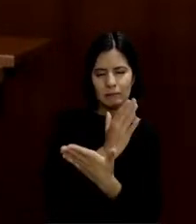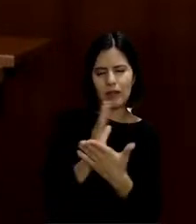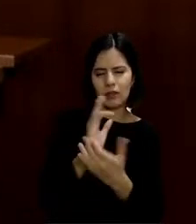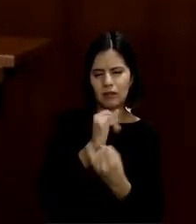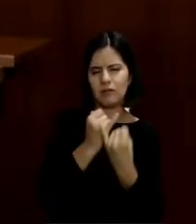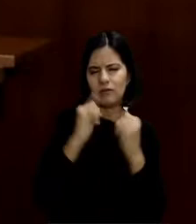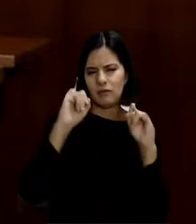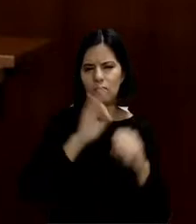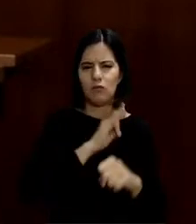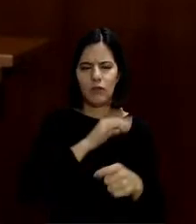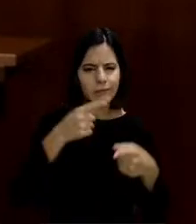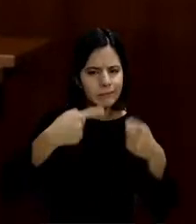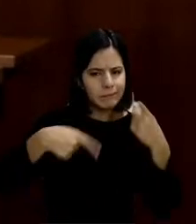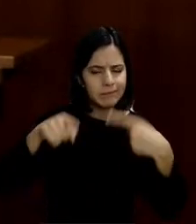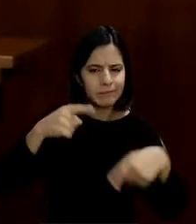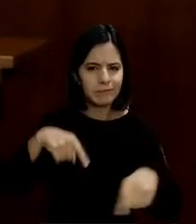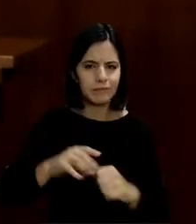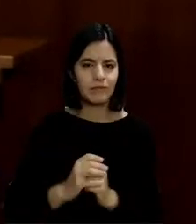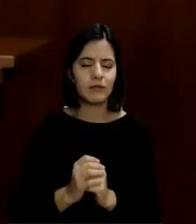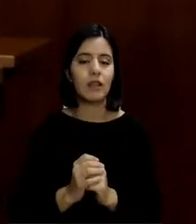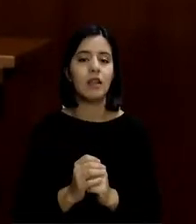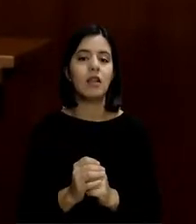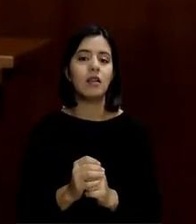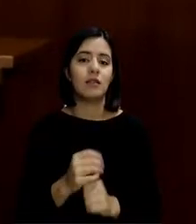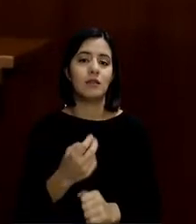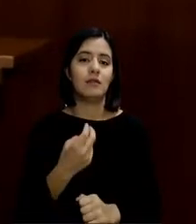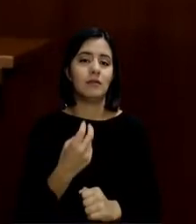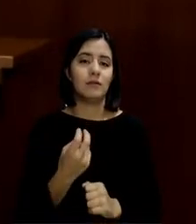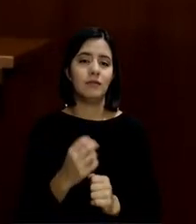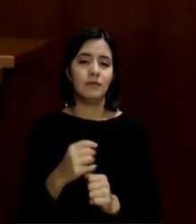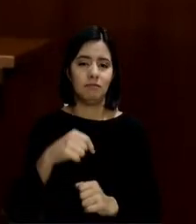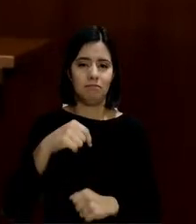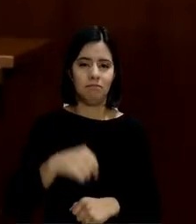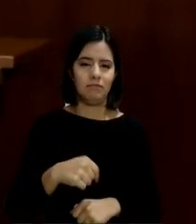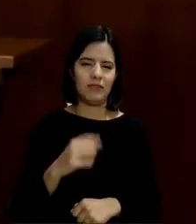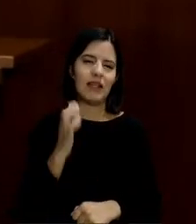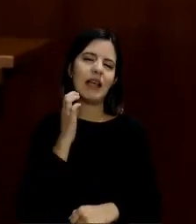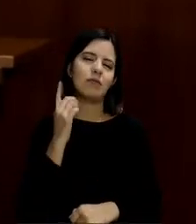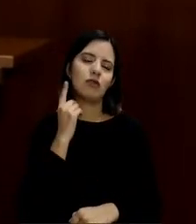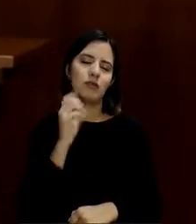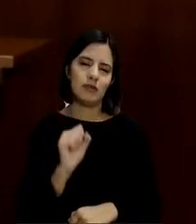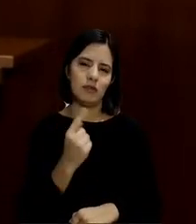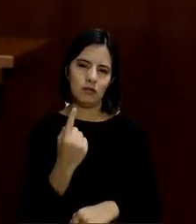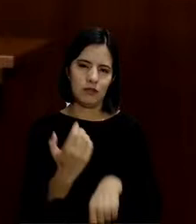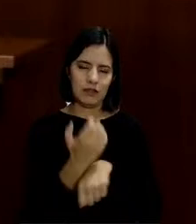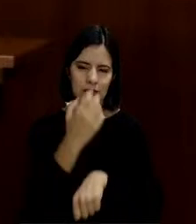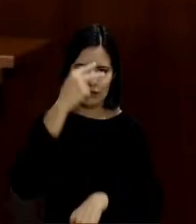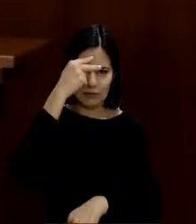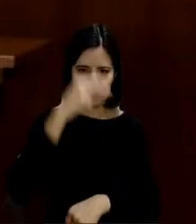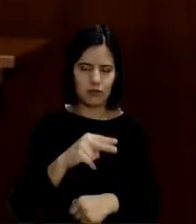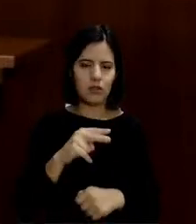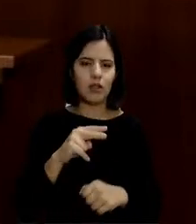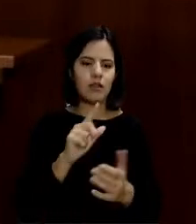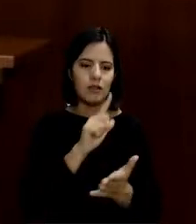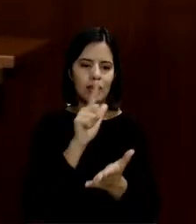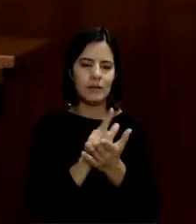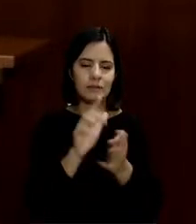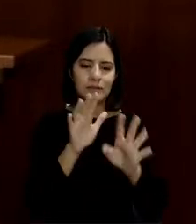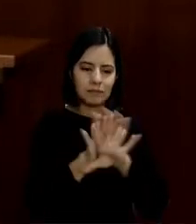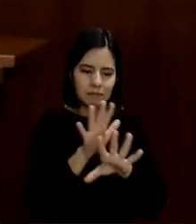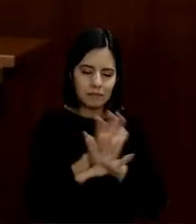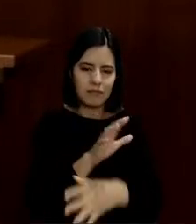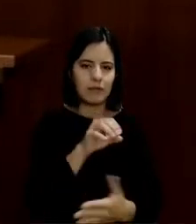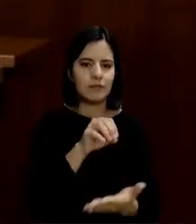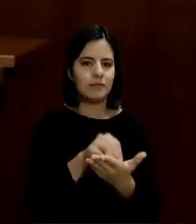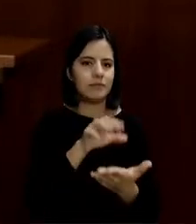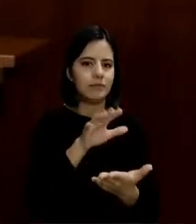entonces 60ª legislatura del Estado de México aprobó diversas reformas a la Constitución Política del Estado Libre y